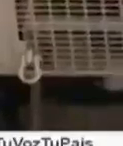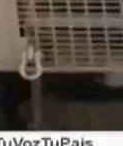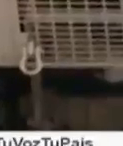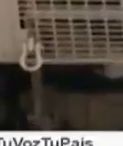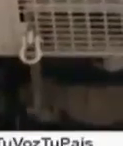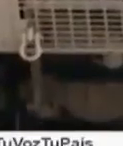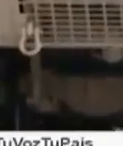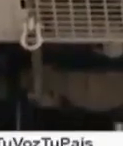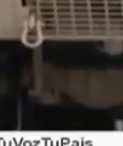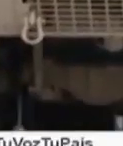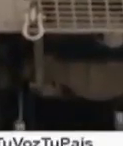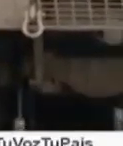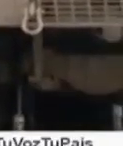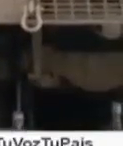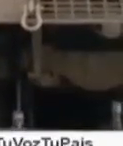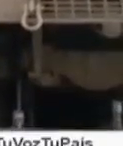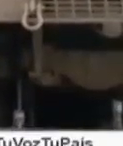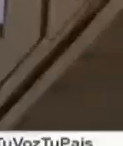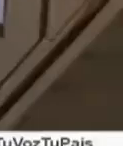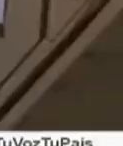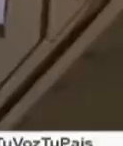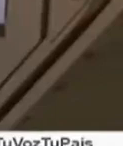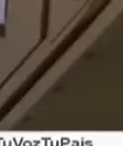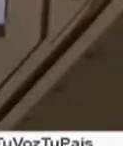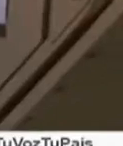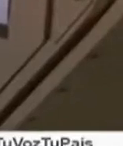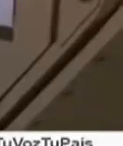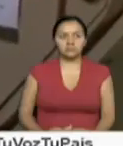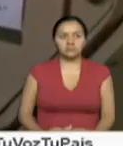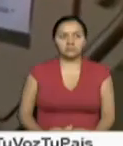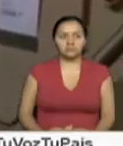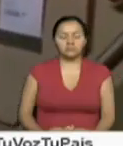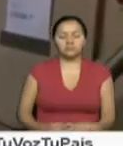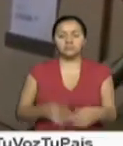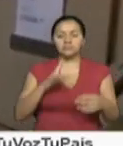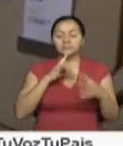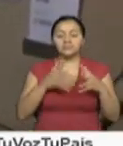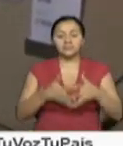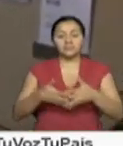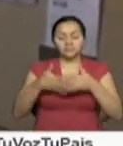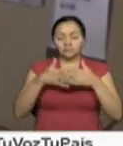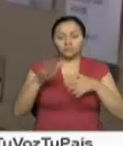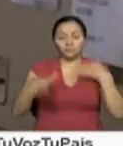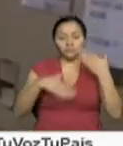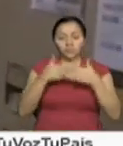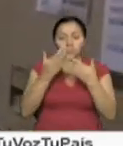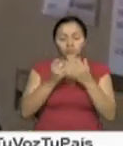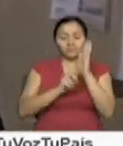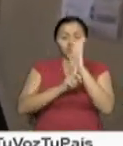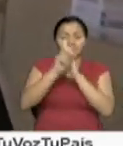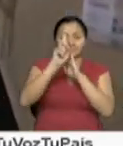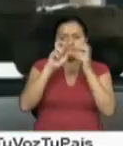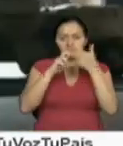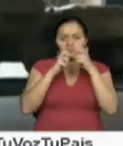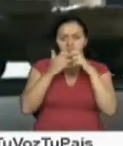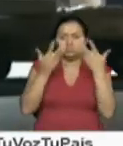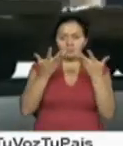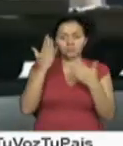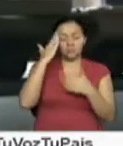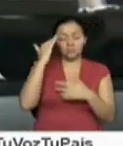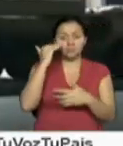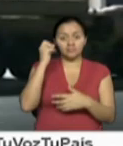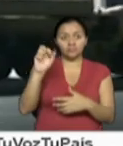Estados Unidos tensa el nudo en Asia. Finalmente, su sistema antimisiles comenzó a ser desplegado en Corea del